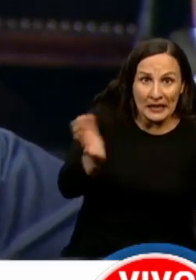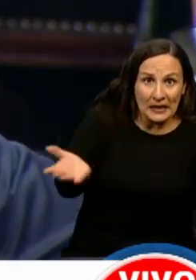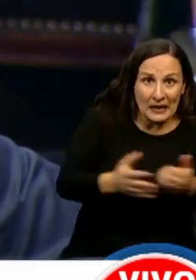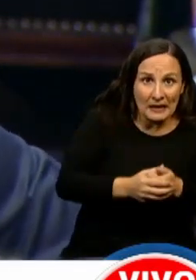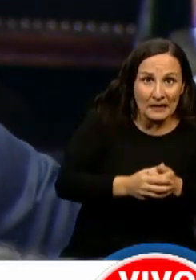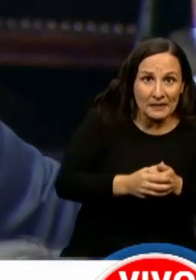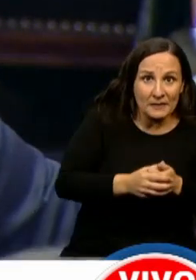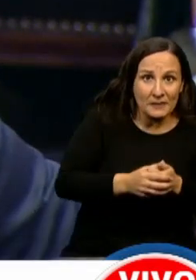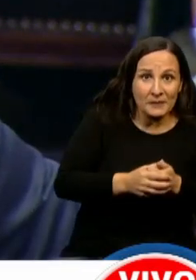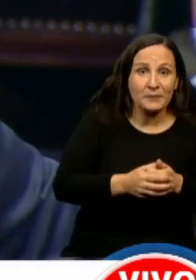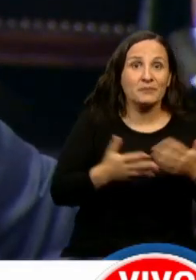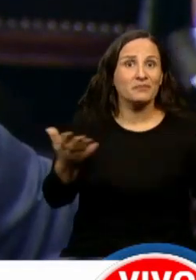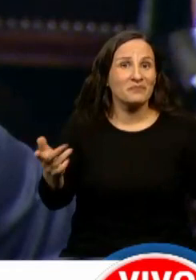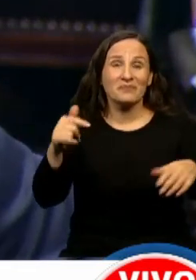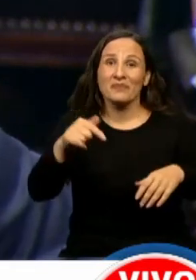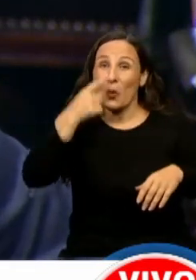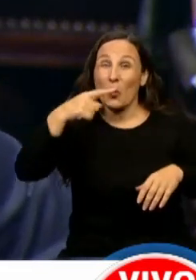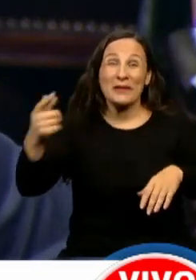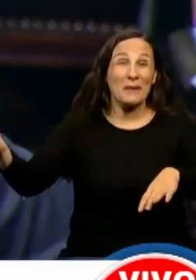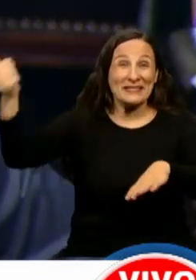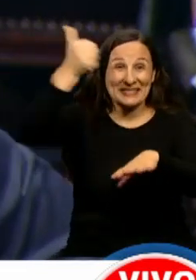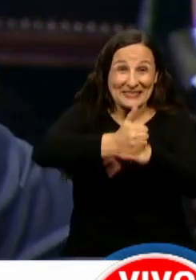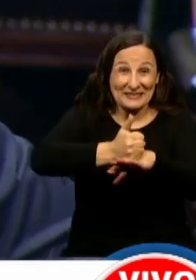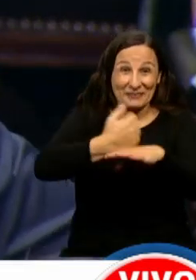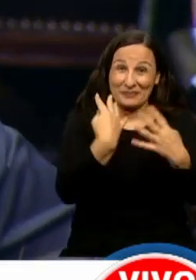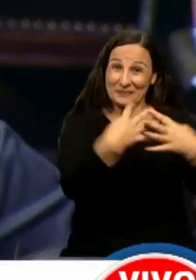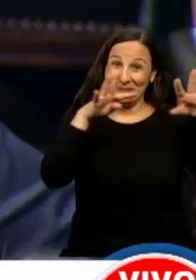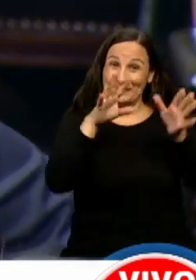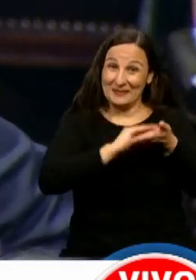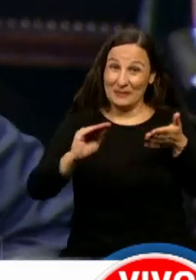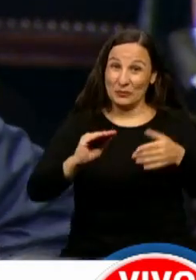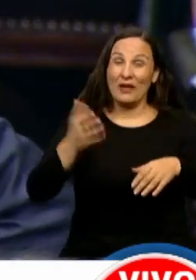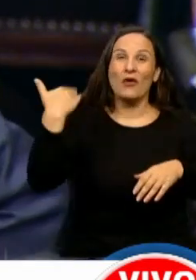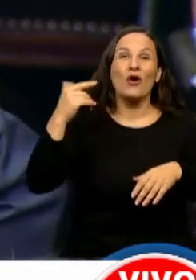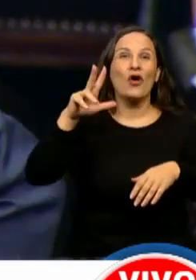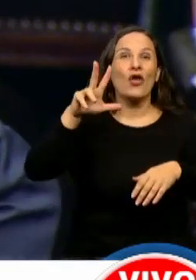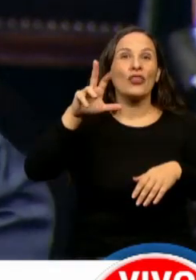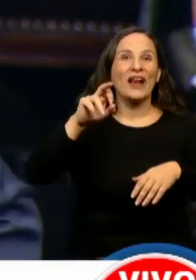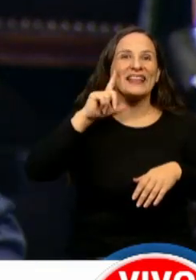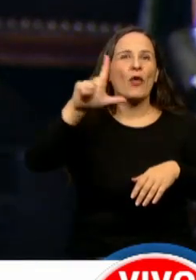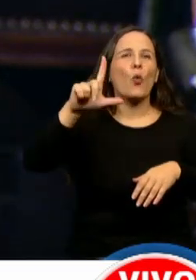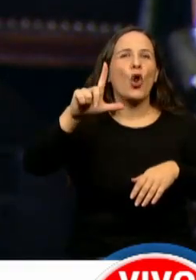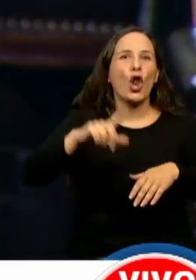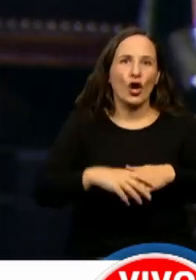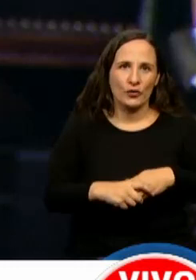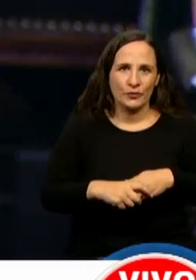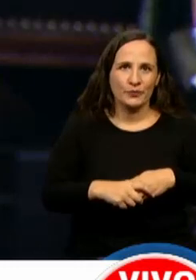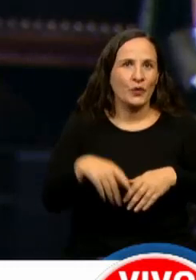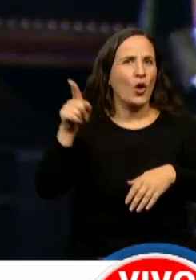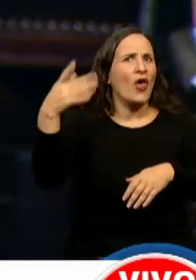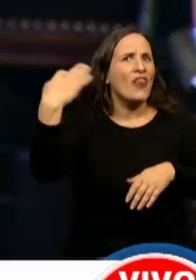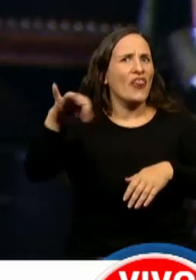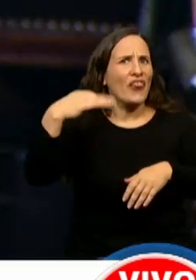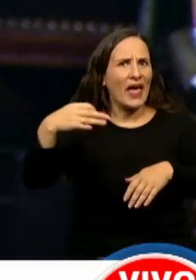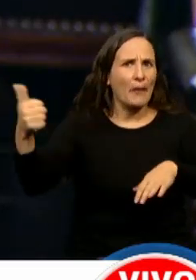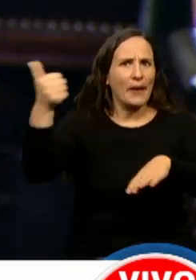última vez que concurrió a este recinto de la Cámara de Diputados fue el 30 de julio. Usted tiene que concurrir